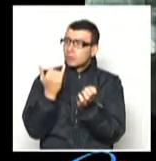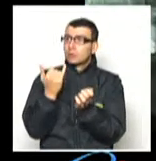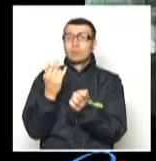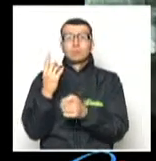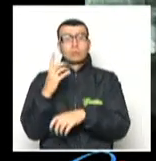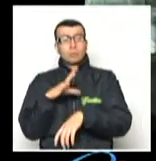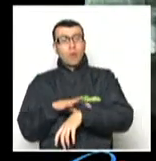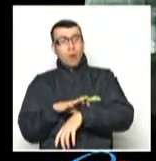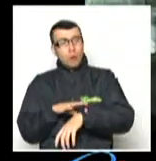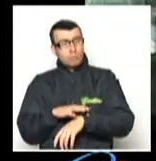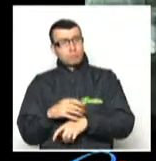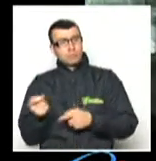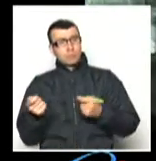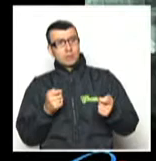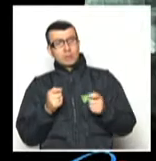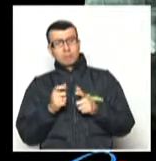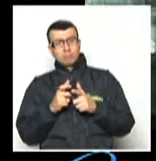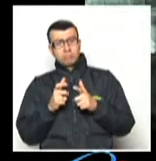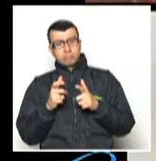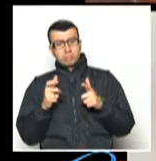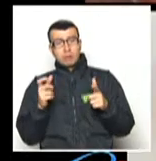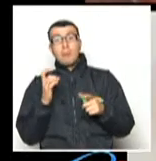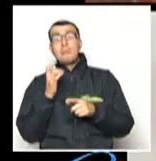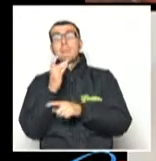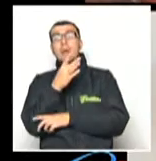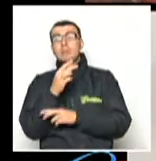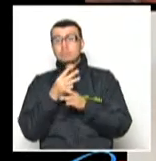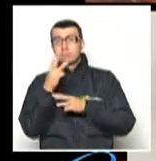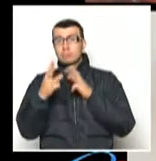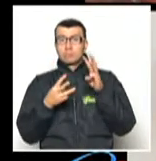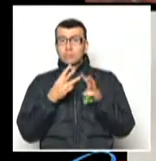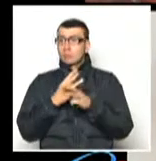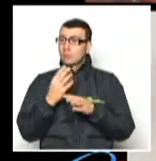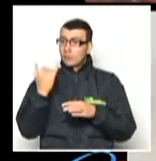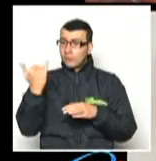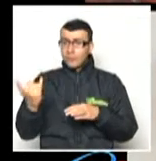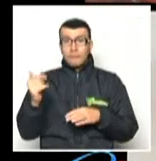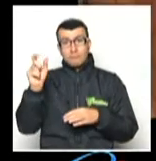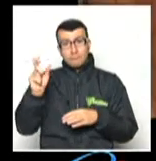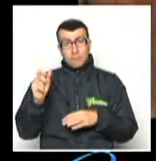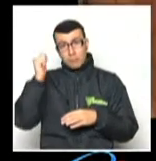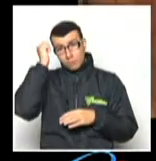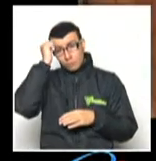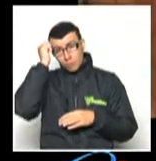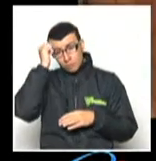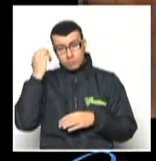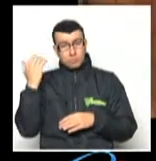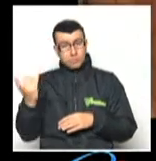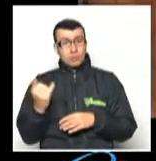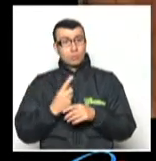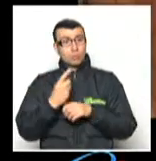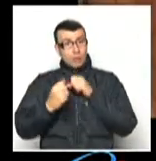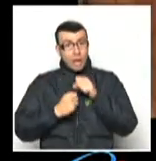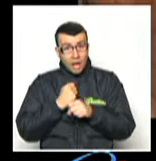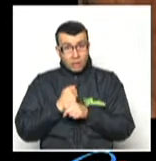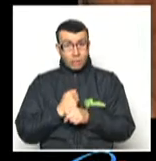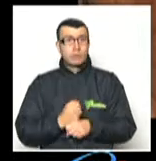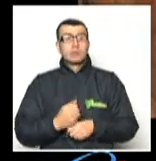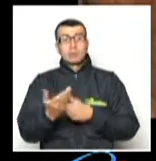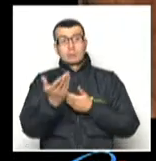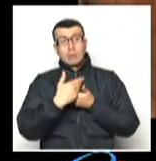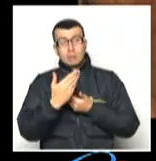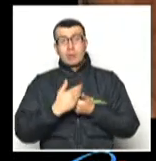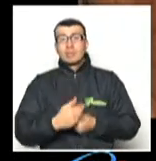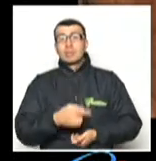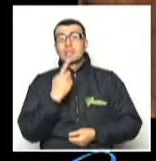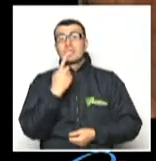absurdo, por encima de las estadísticas mundiales. O sea, un profesor mío se operaba más de 100 personas con mandíbula grande al año, que